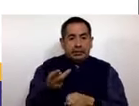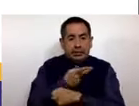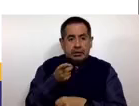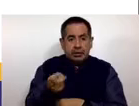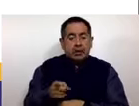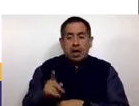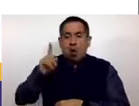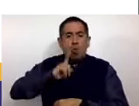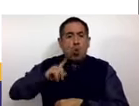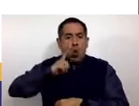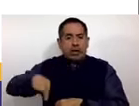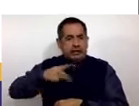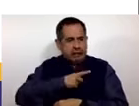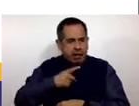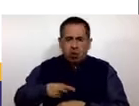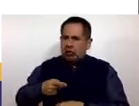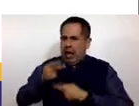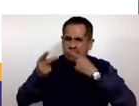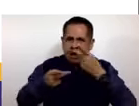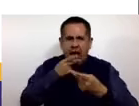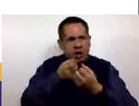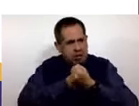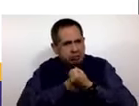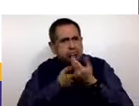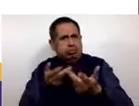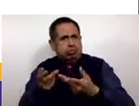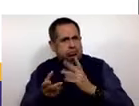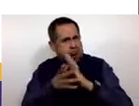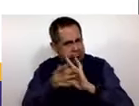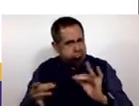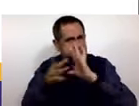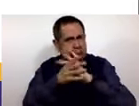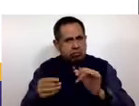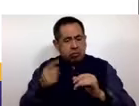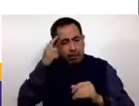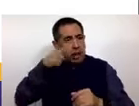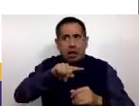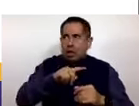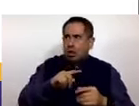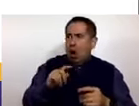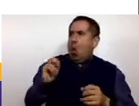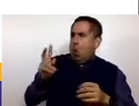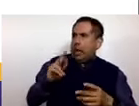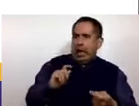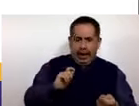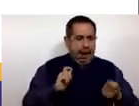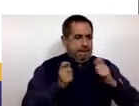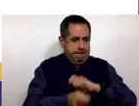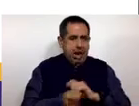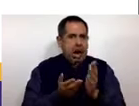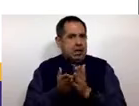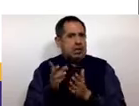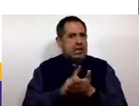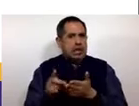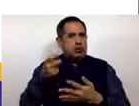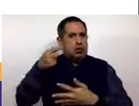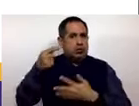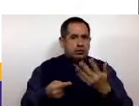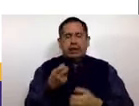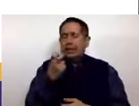mujeres tenemos que hablar para que el derecho cambie. Eso es, en principio, lo que tenemos que